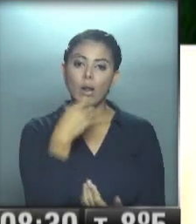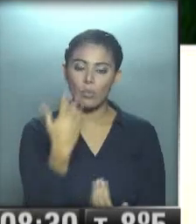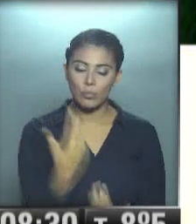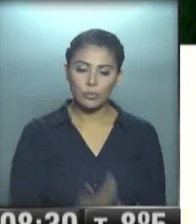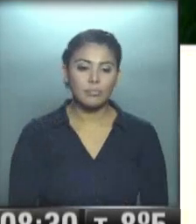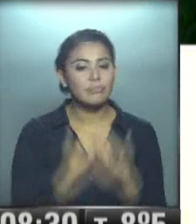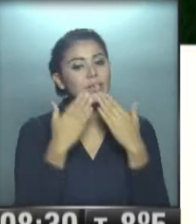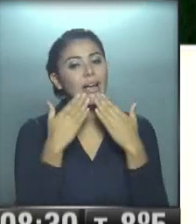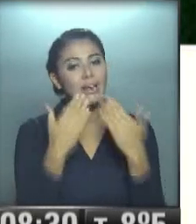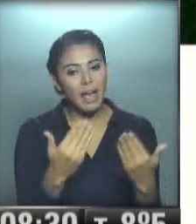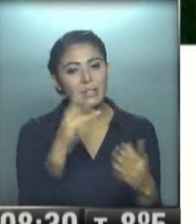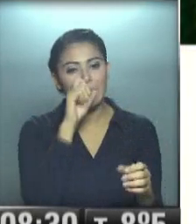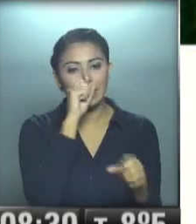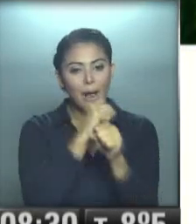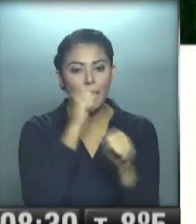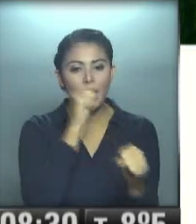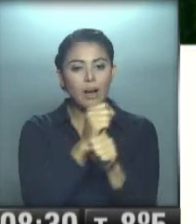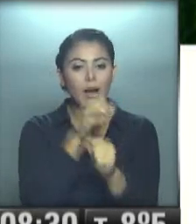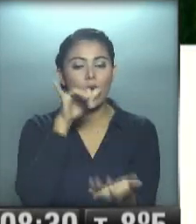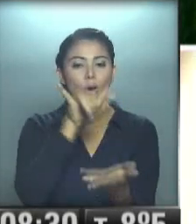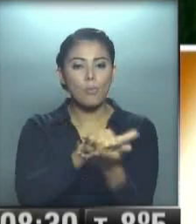Gracias Laura por tu trabajo desde allí desde el aeropuerto de San Fernando